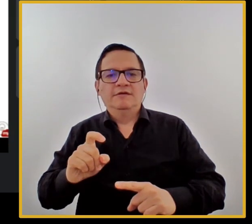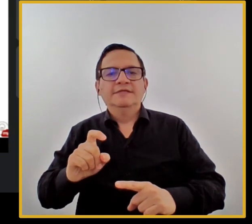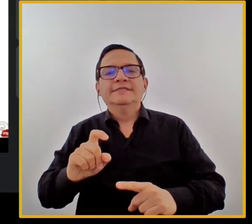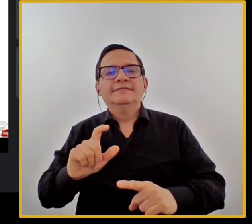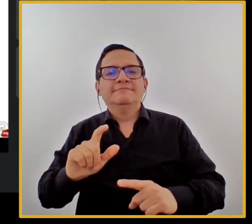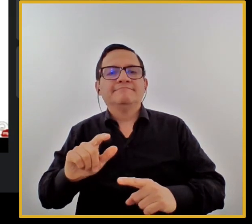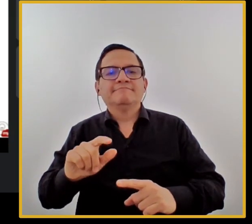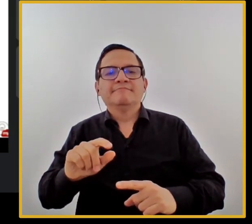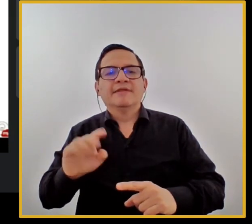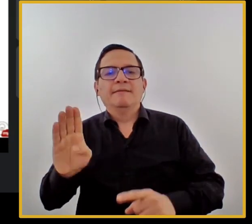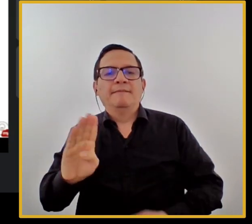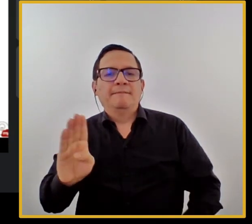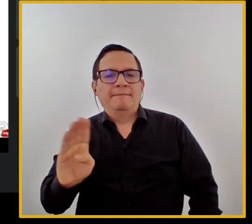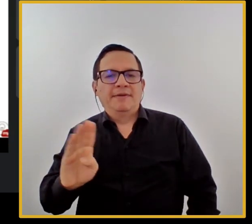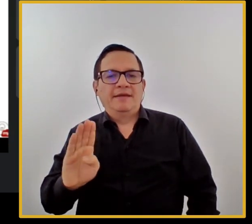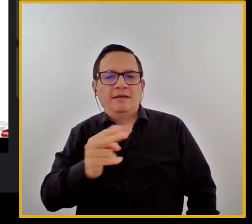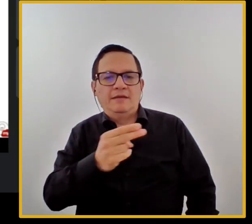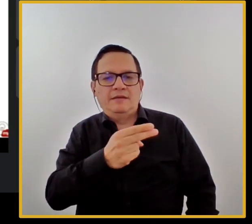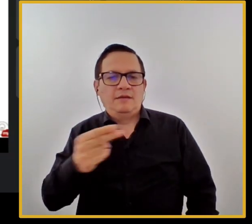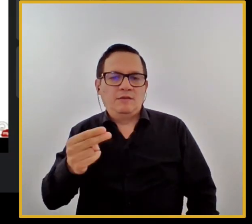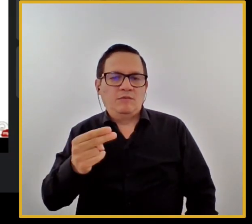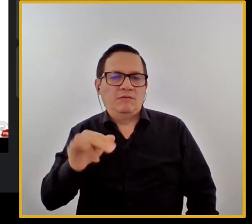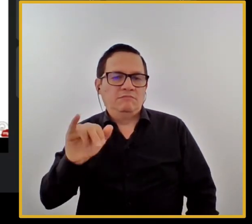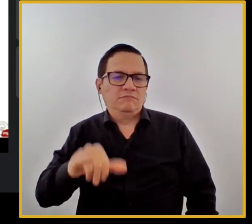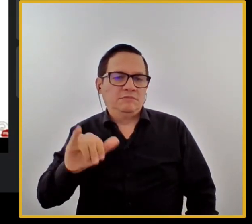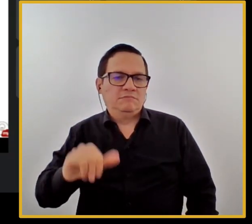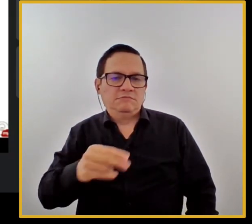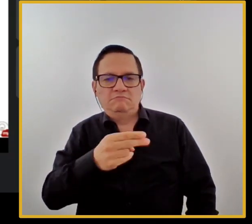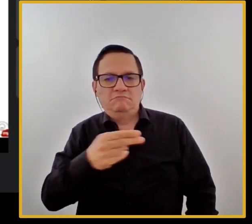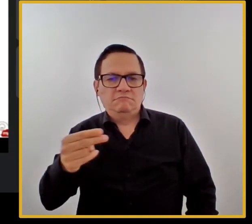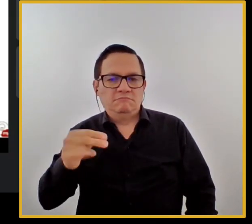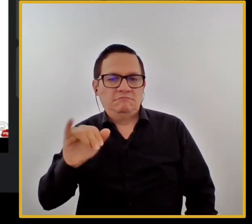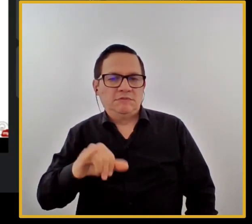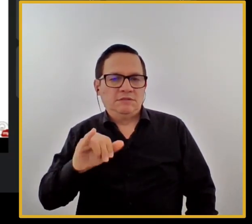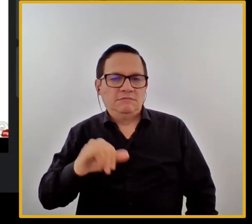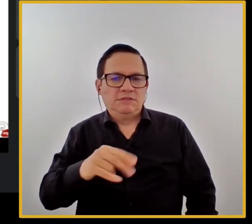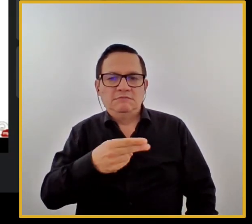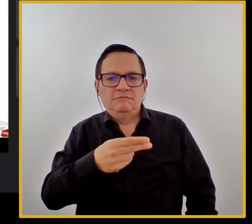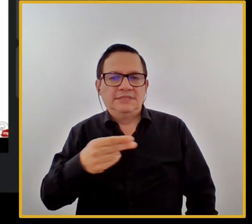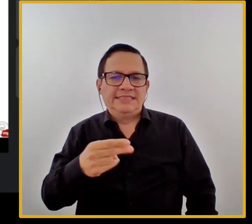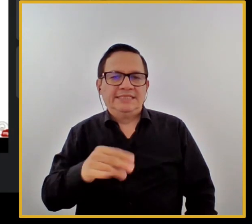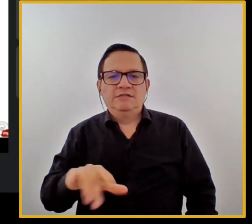esto es lo mismo tener que el logaritmo